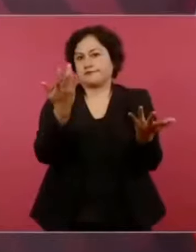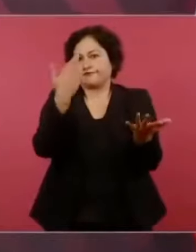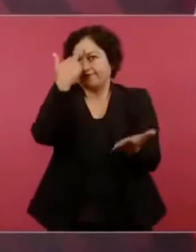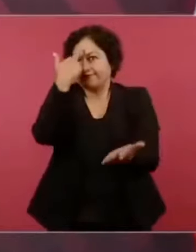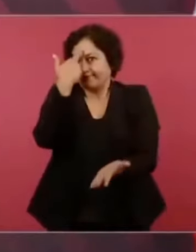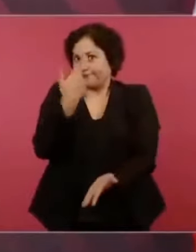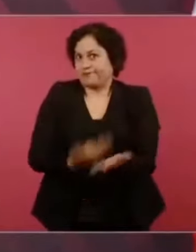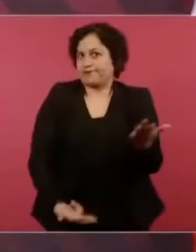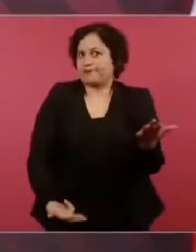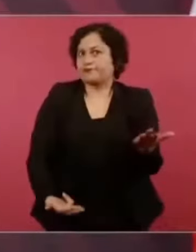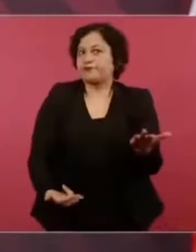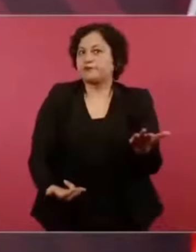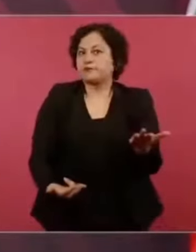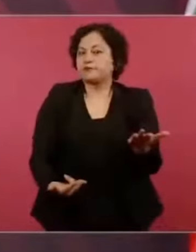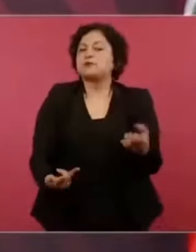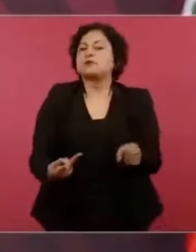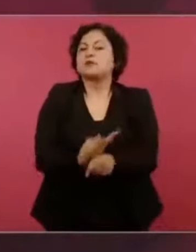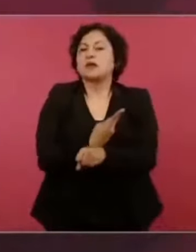es